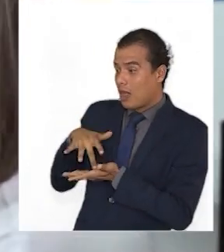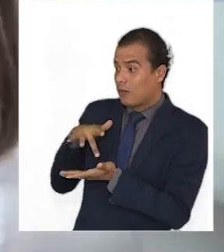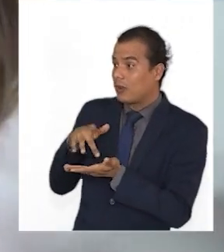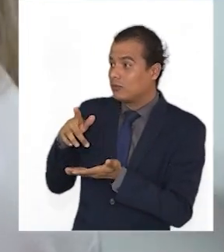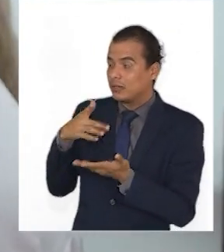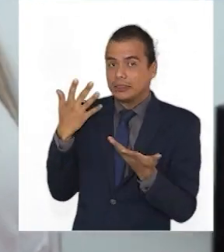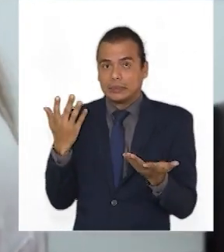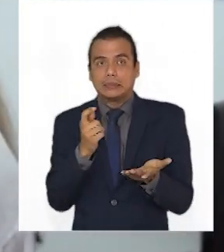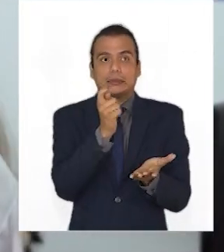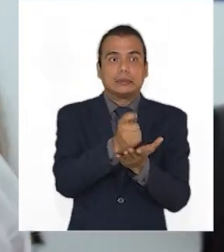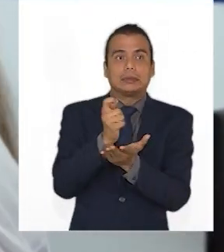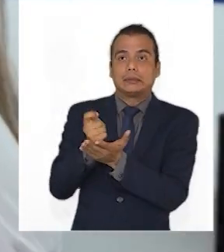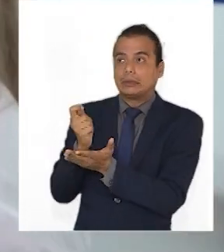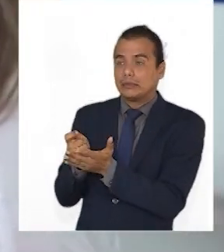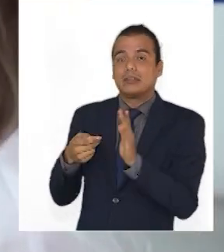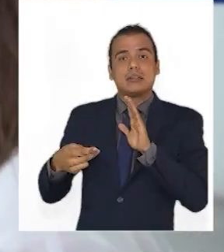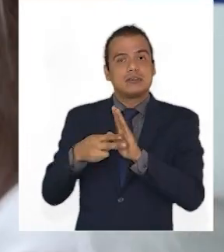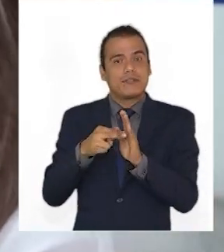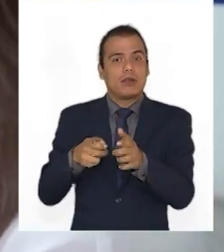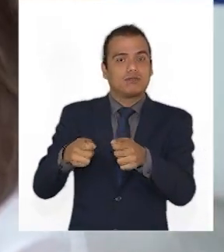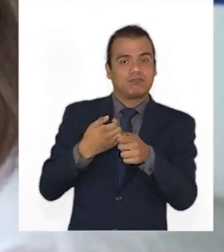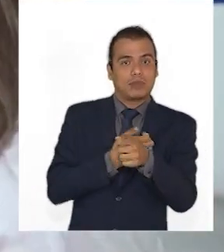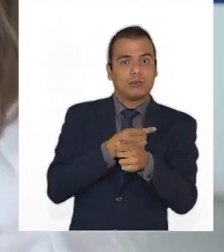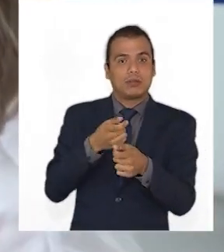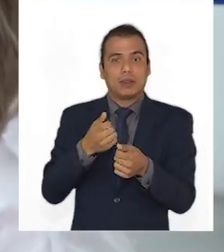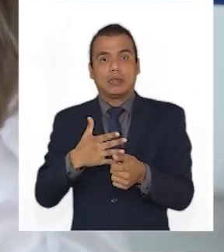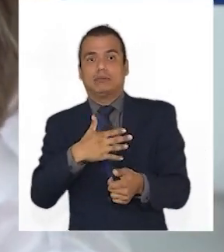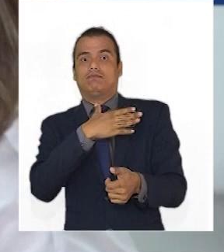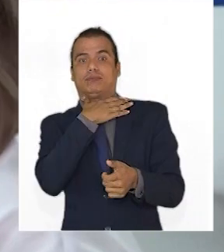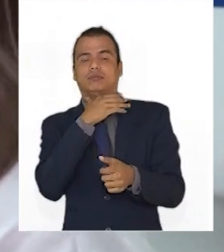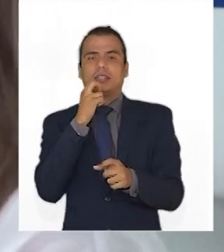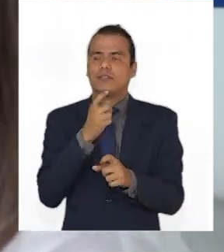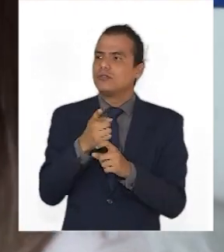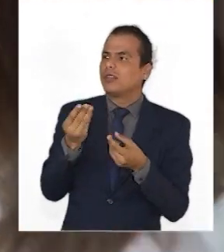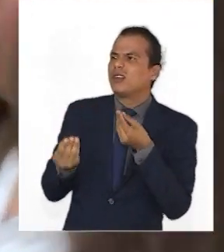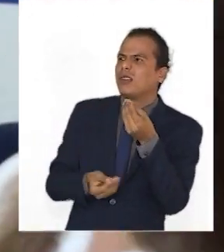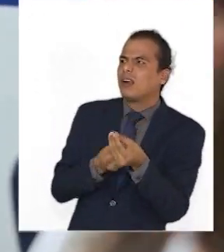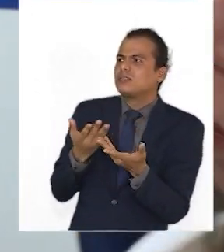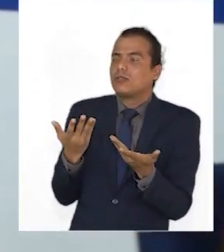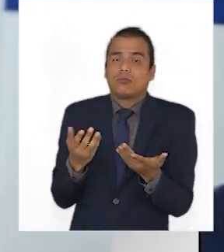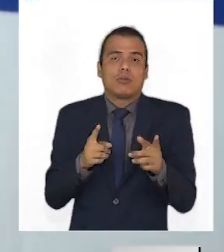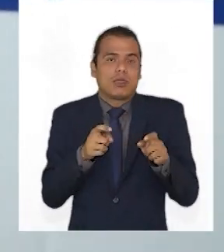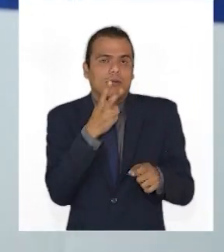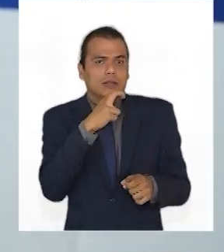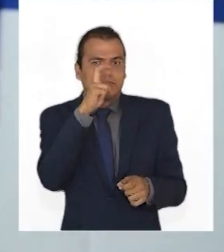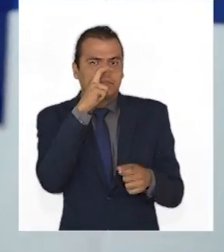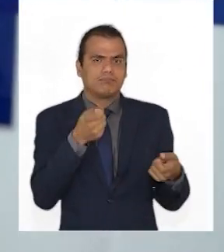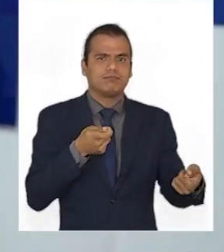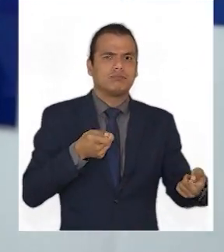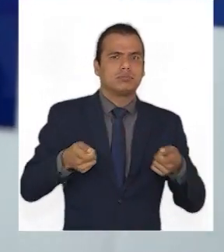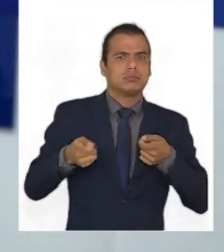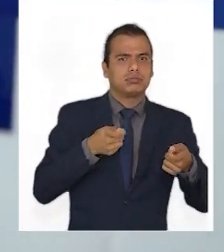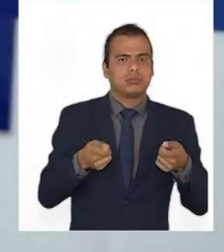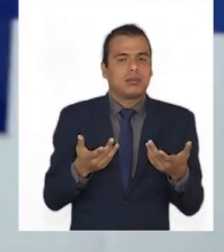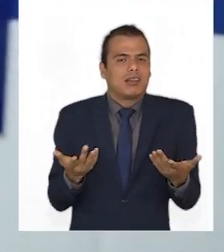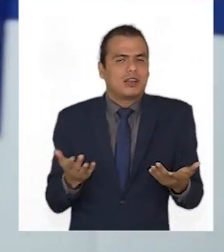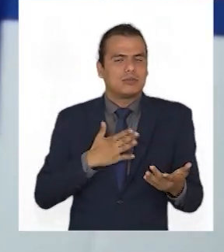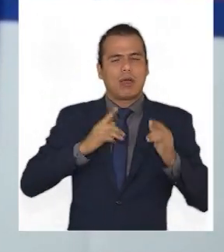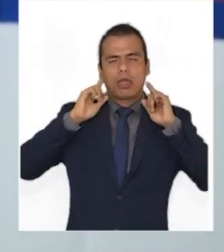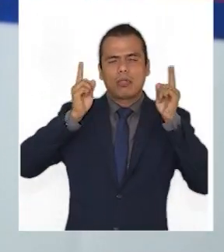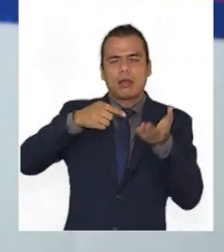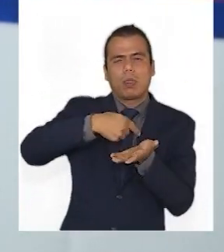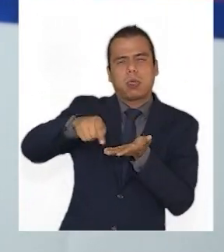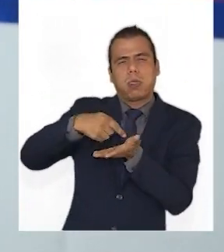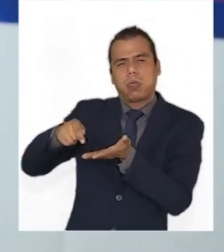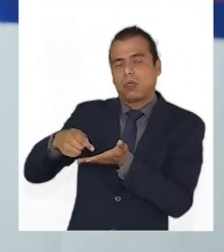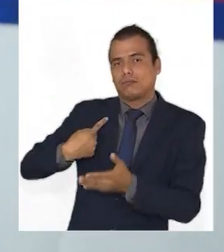la plata, pero le toca poca. ¿Cómo hacer rendir la plata para cumplir las propuestas? Pero lo que toca hacer es administrarla bien. Lo primero que vamos a hacer es no